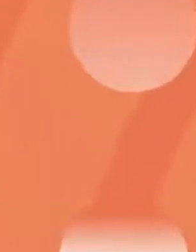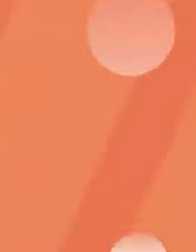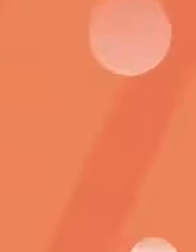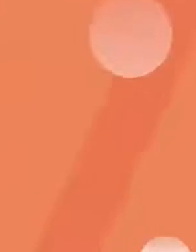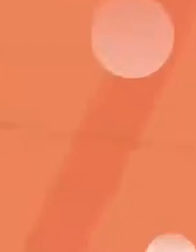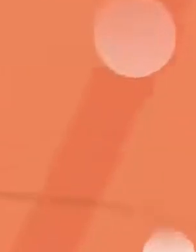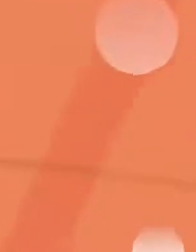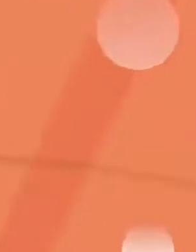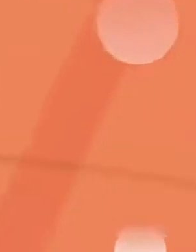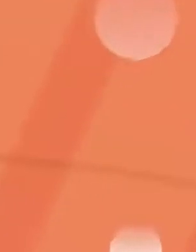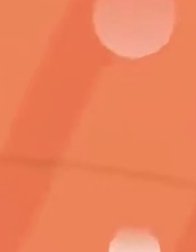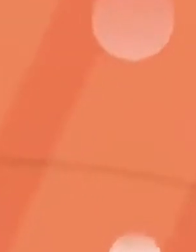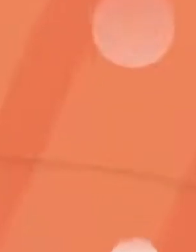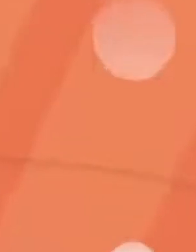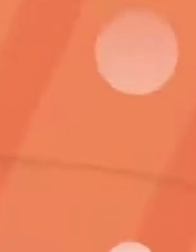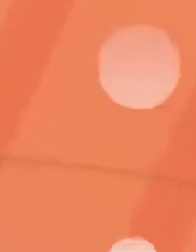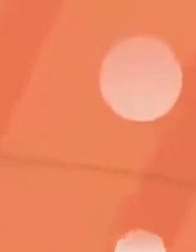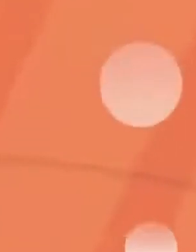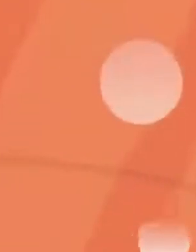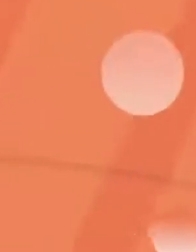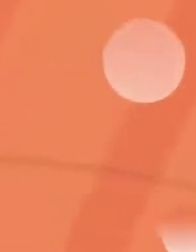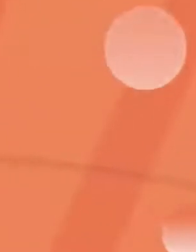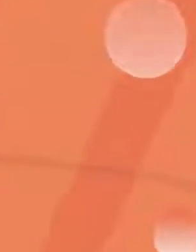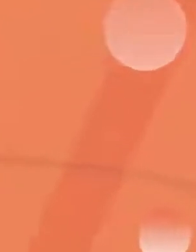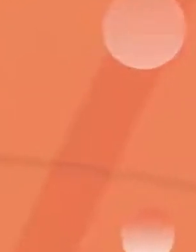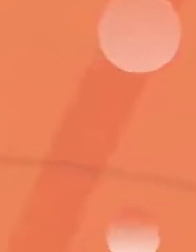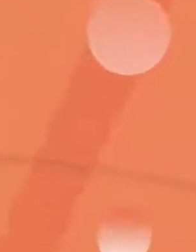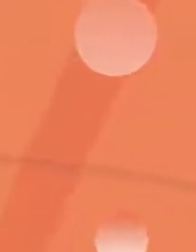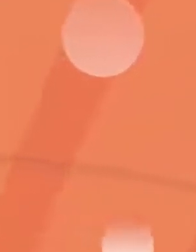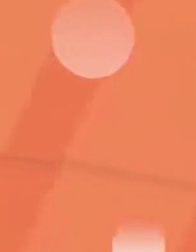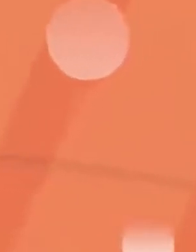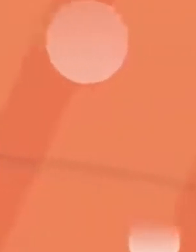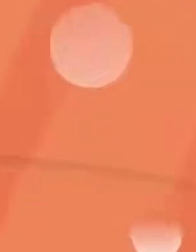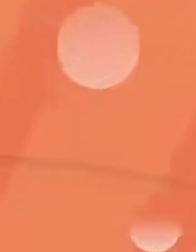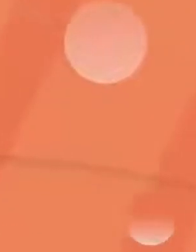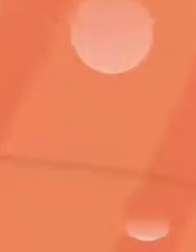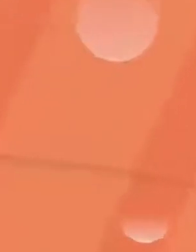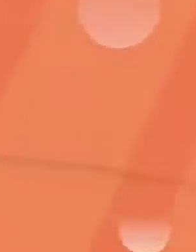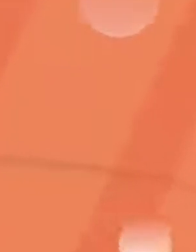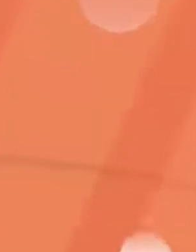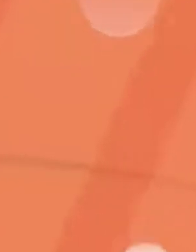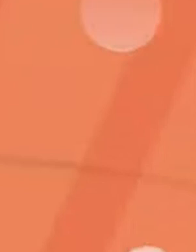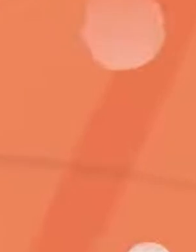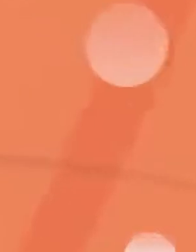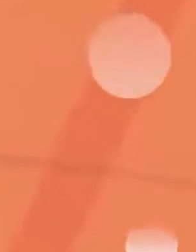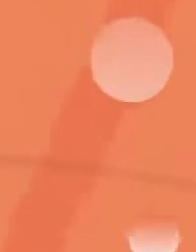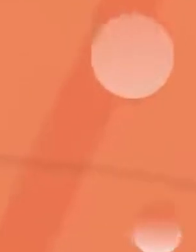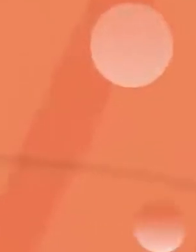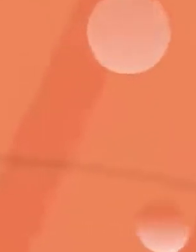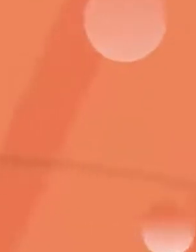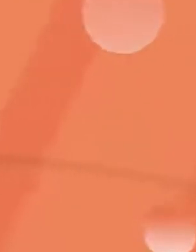¿Por qué la actuación del juez se apega a la cultura de la legalidad?